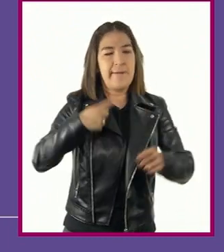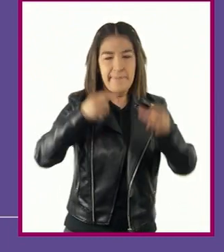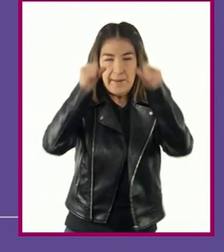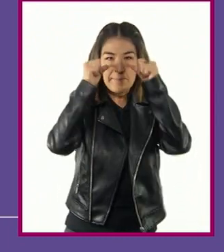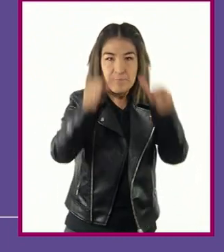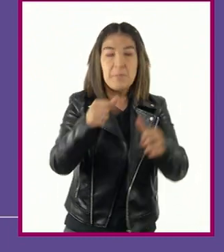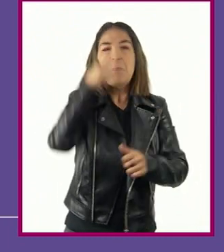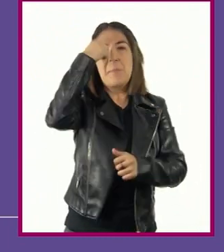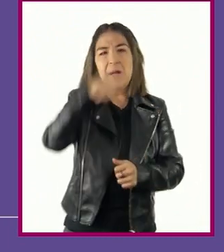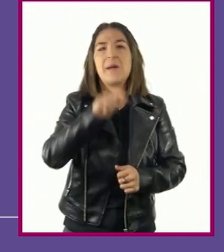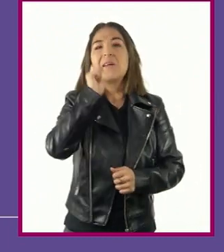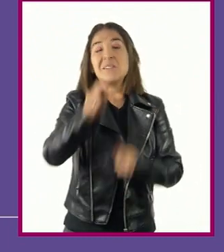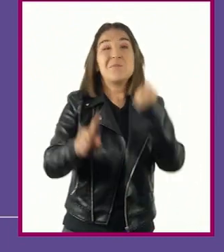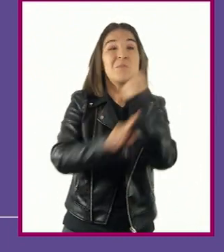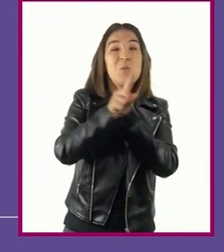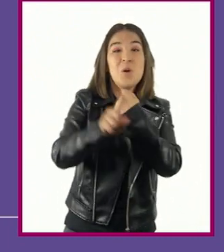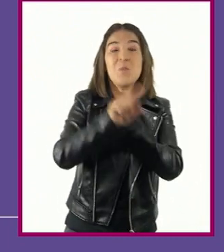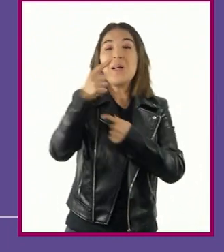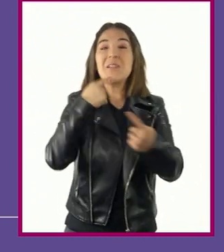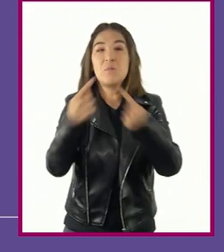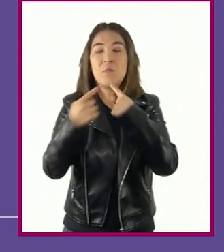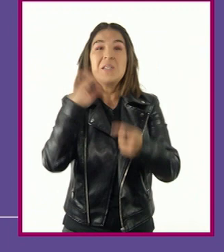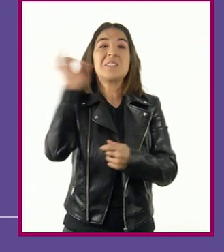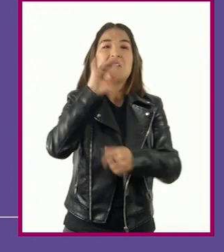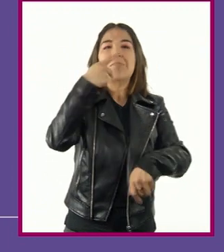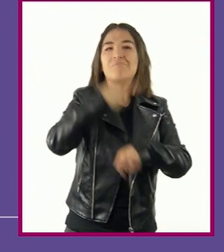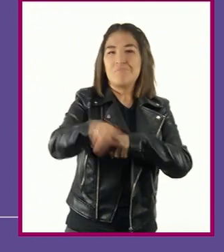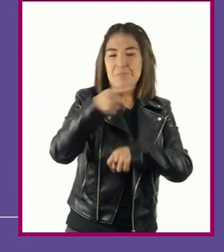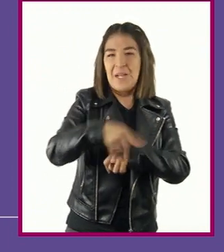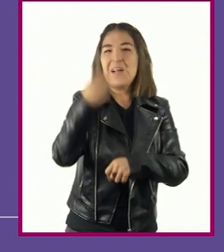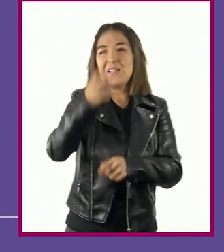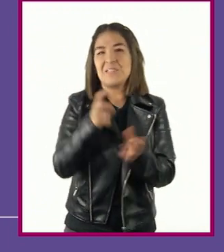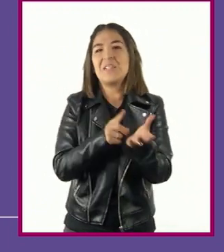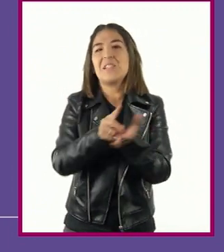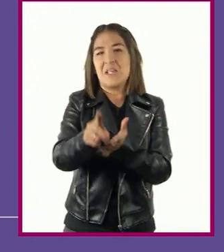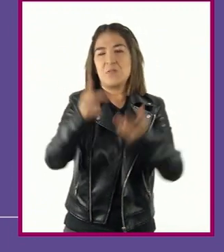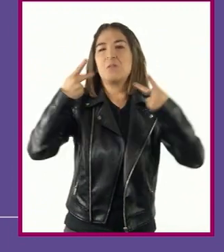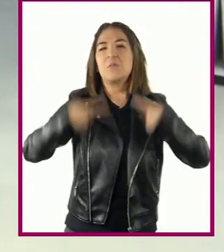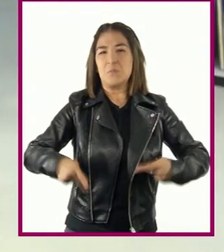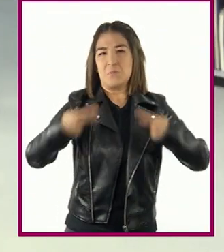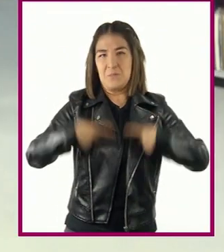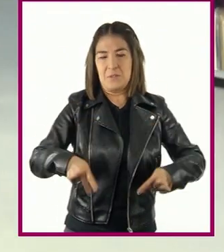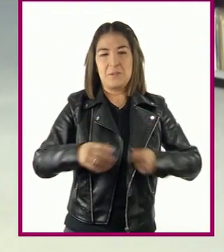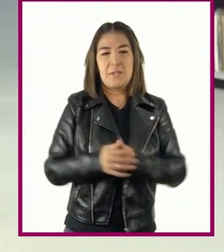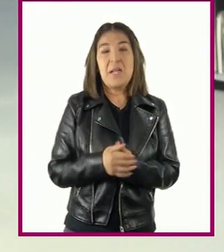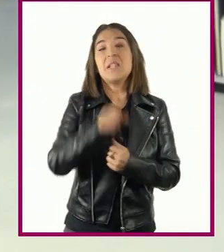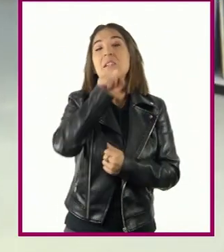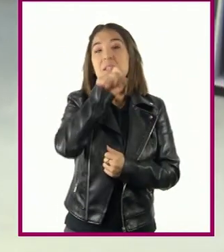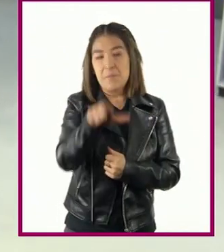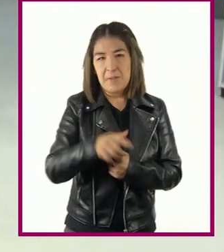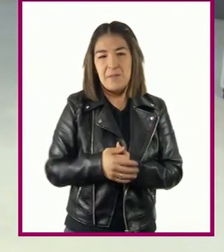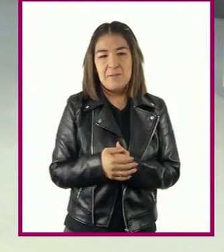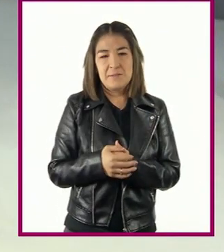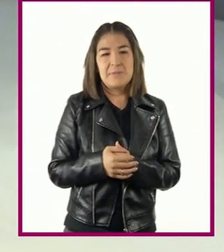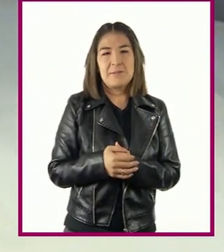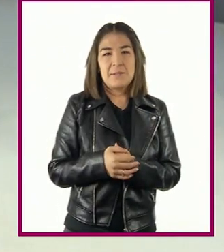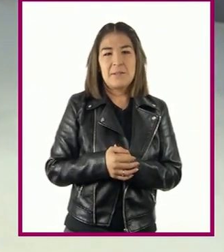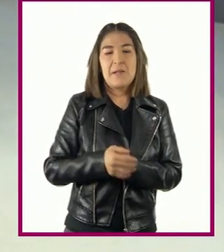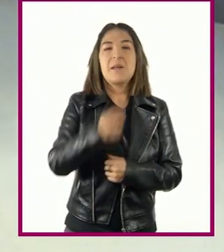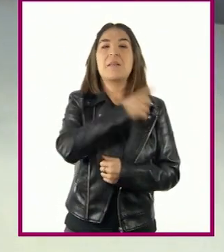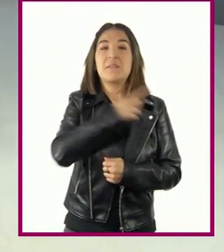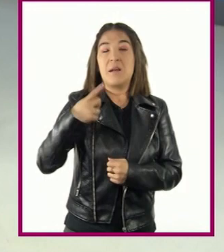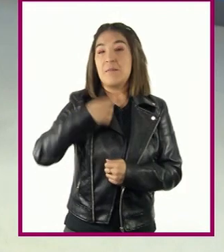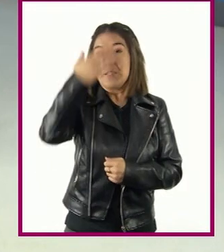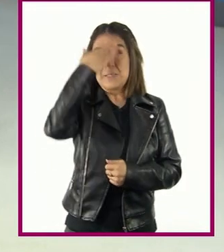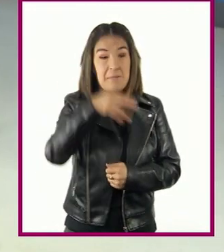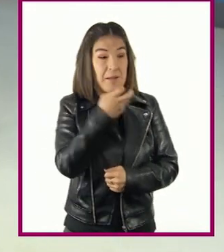la democracia y se pone en riesgo los derechos de las personas. Además de saber que tenemos